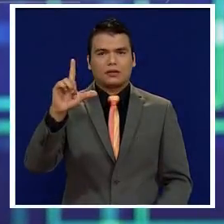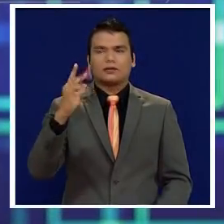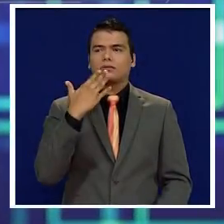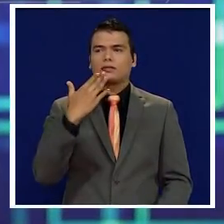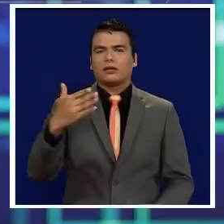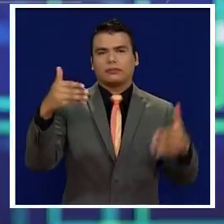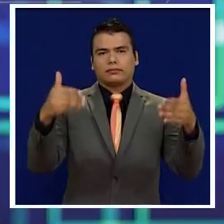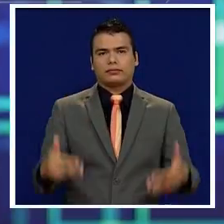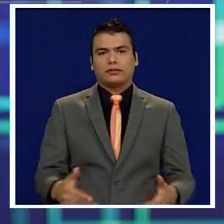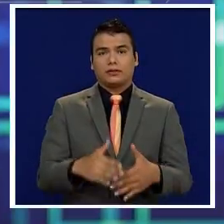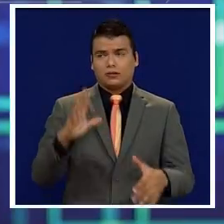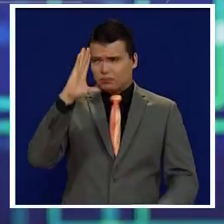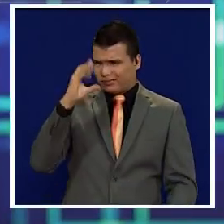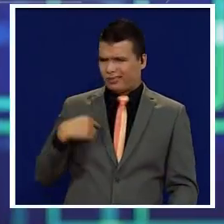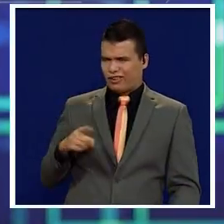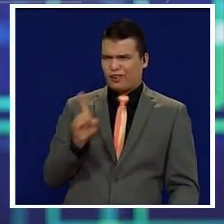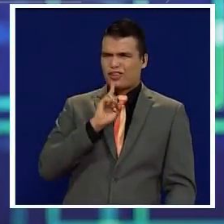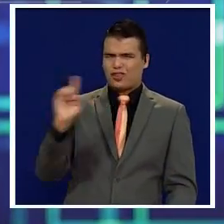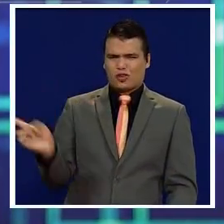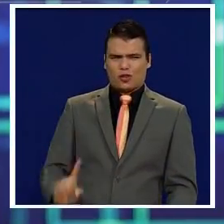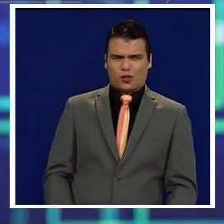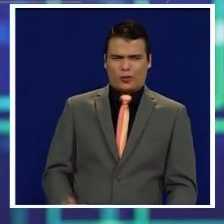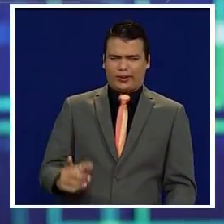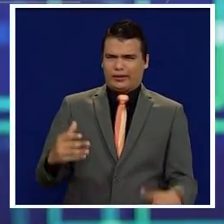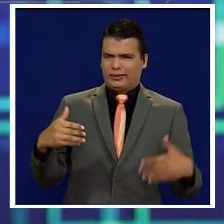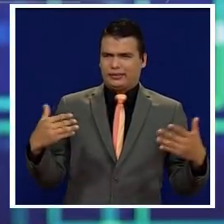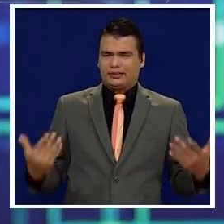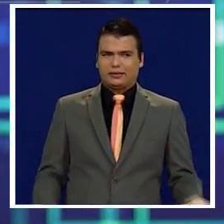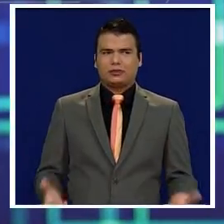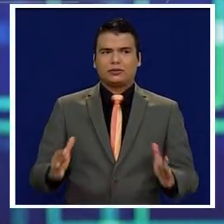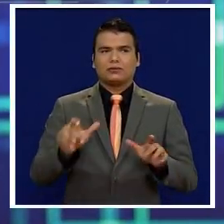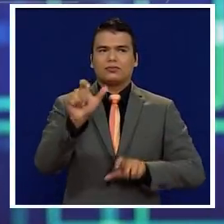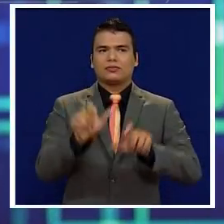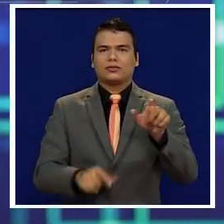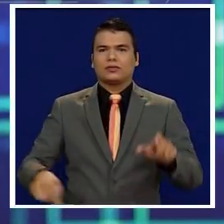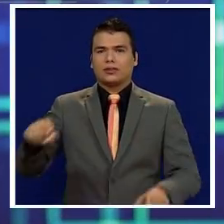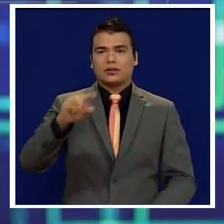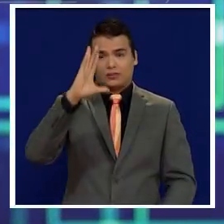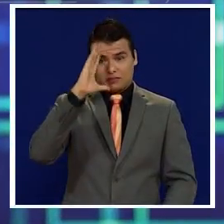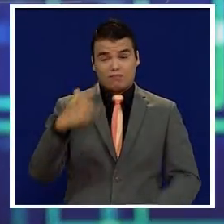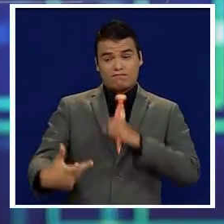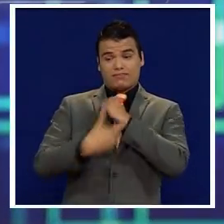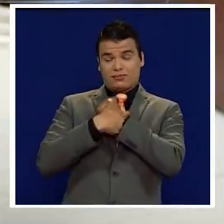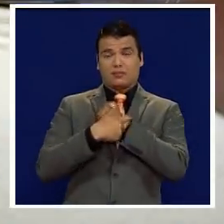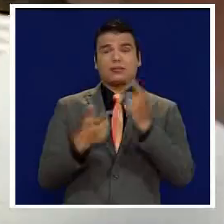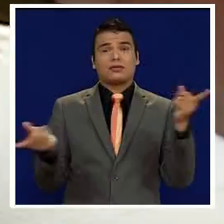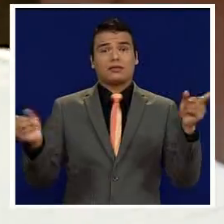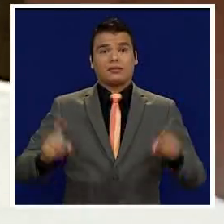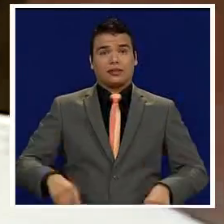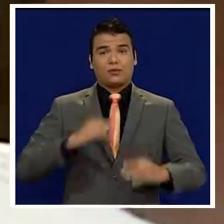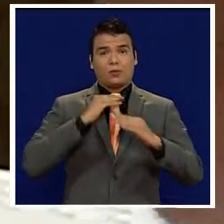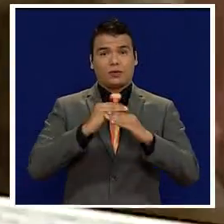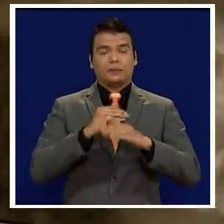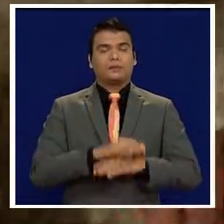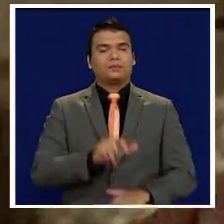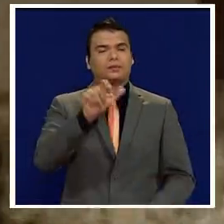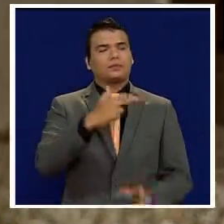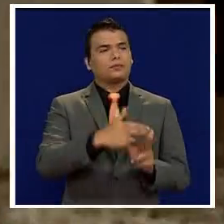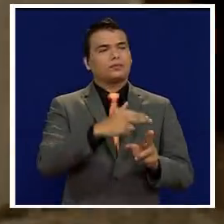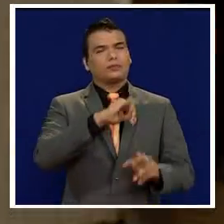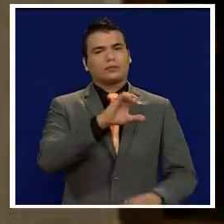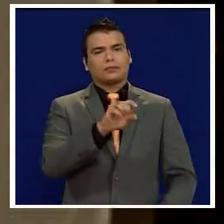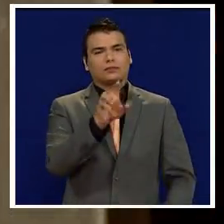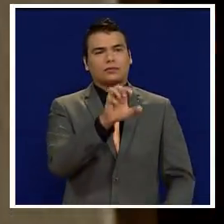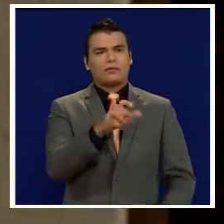policía desmiente esta versión y asegura que, por el contrario, unos agentes fueron los agredidos. Según José Quiñones, resultó